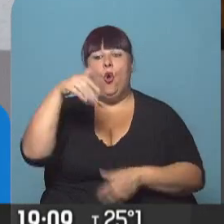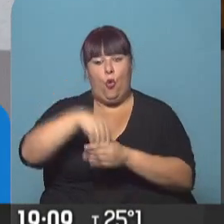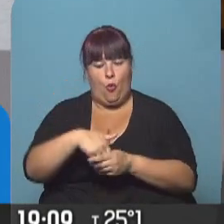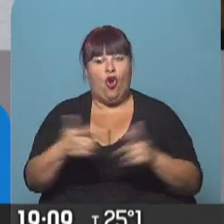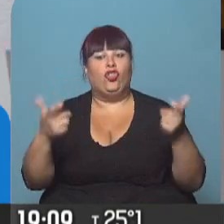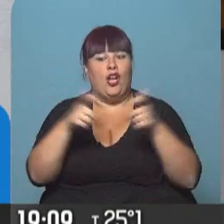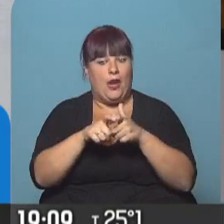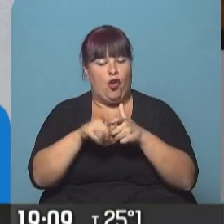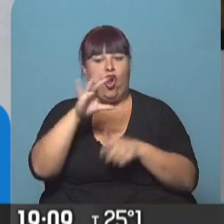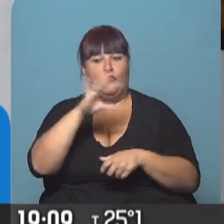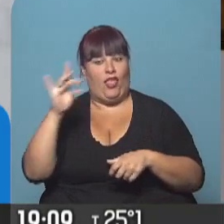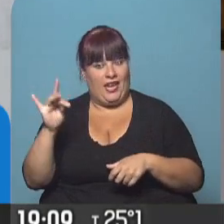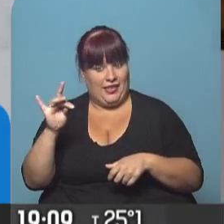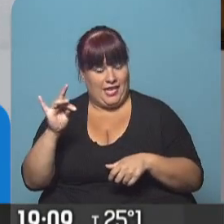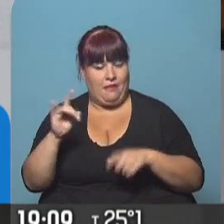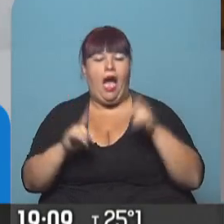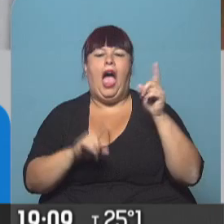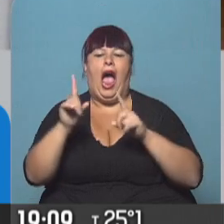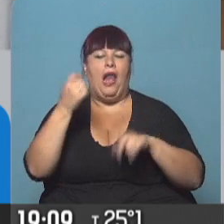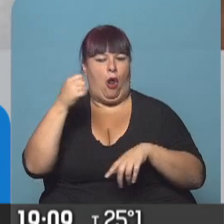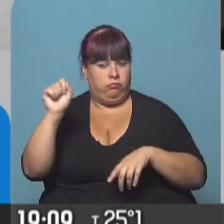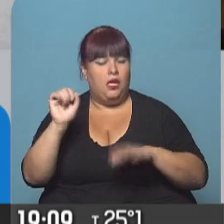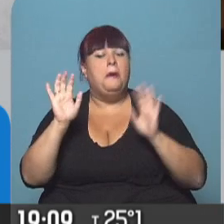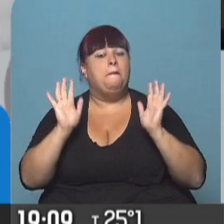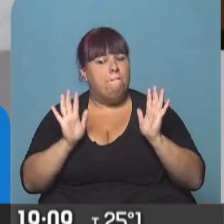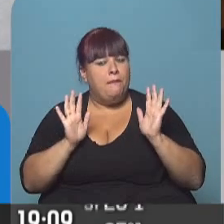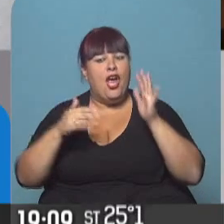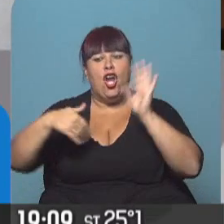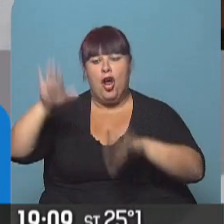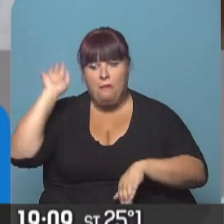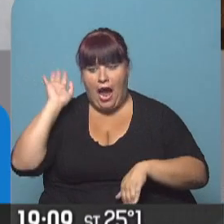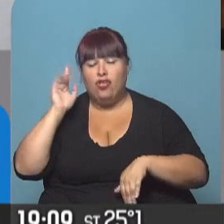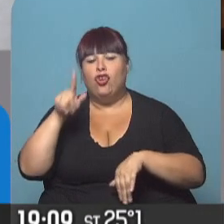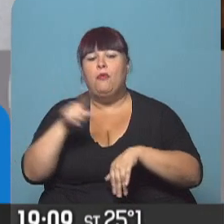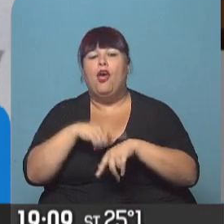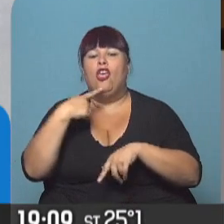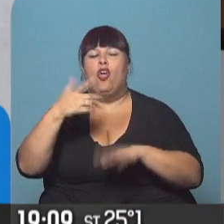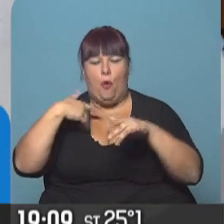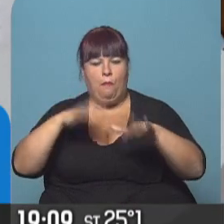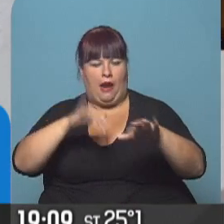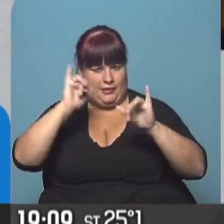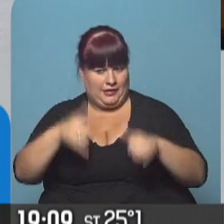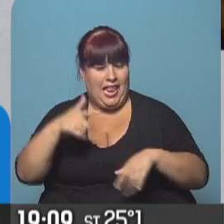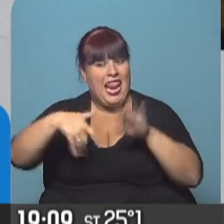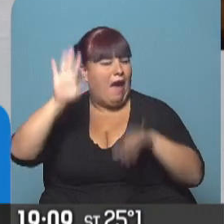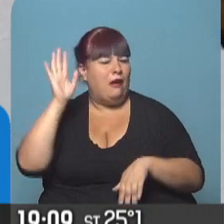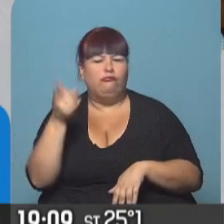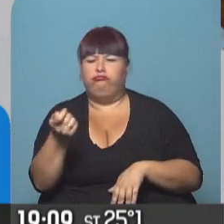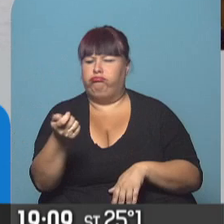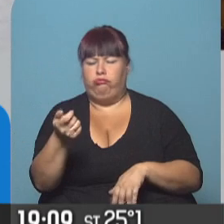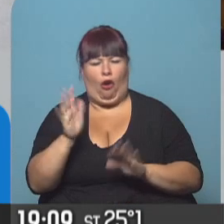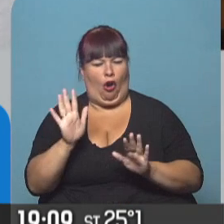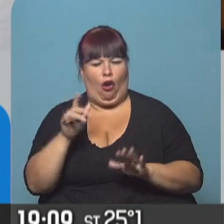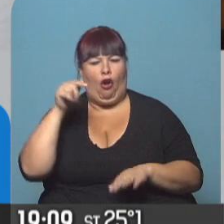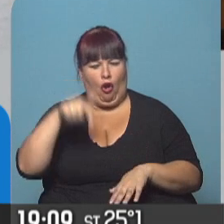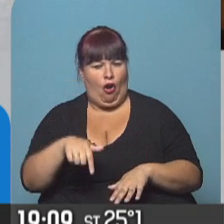una reunión de consejo directivo, algunos se ausentaron, pero la mayoría en ese momento dijo vamos a marchar. De esa mayoría son muy pocos